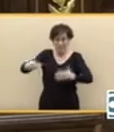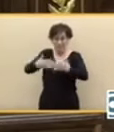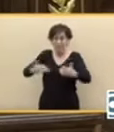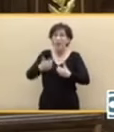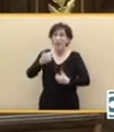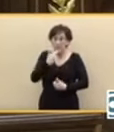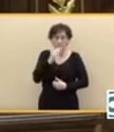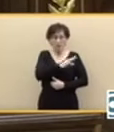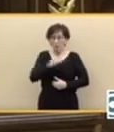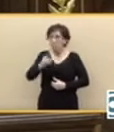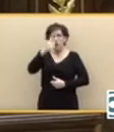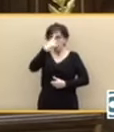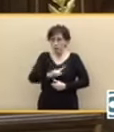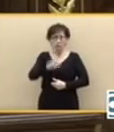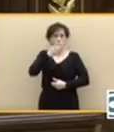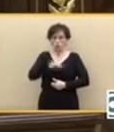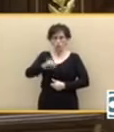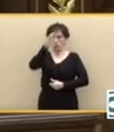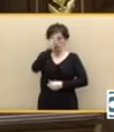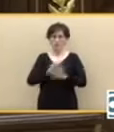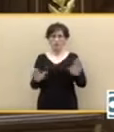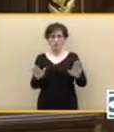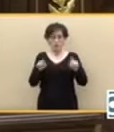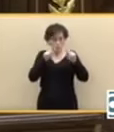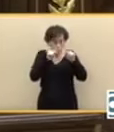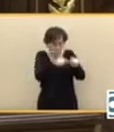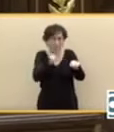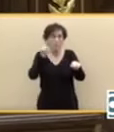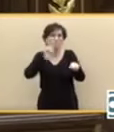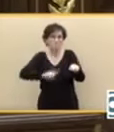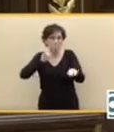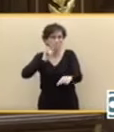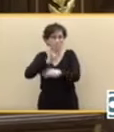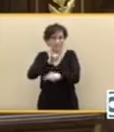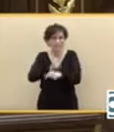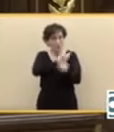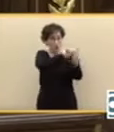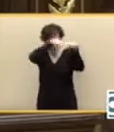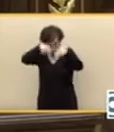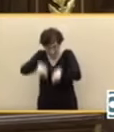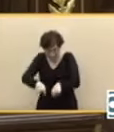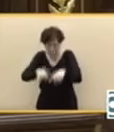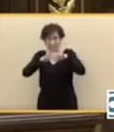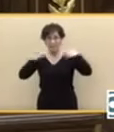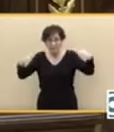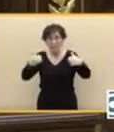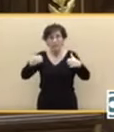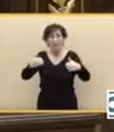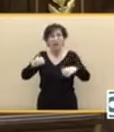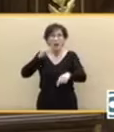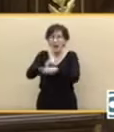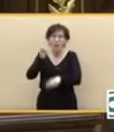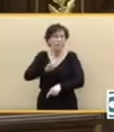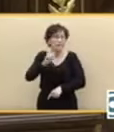tanto, usted mintió y no se puede venir al Congreso de los Diputados a mentir.